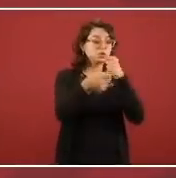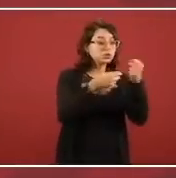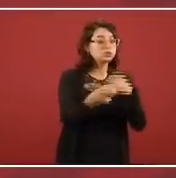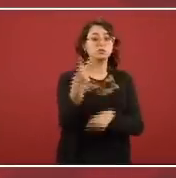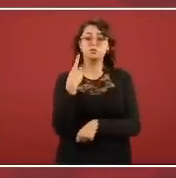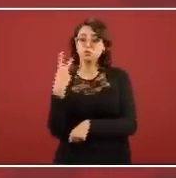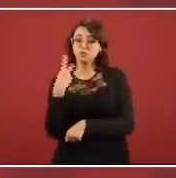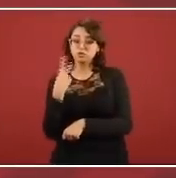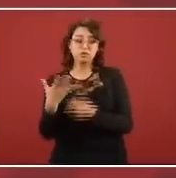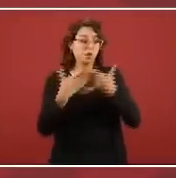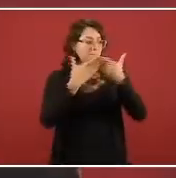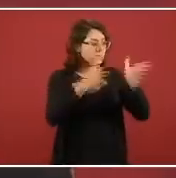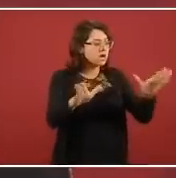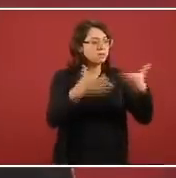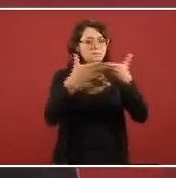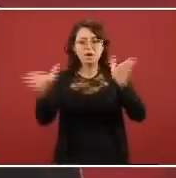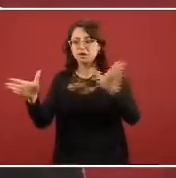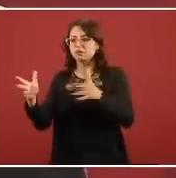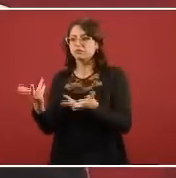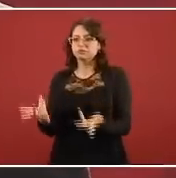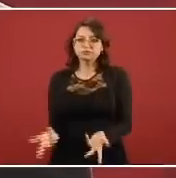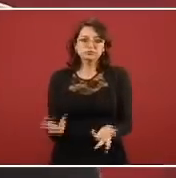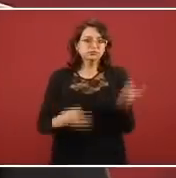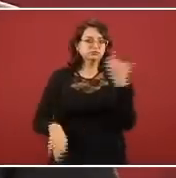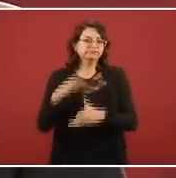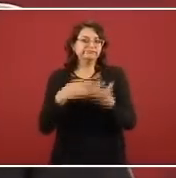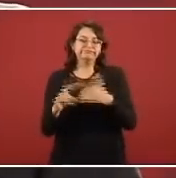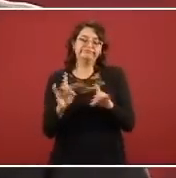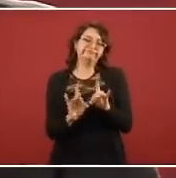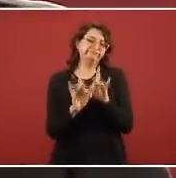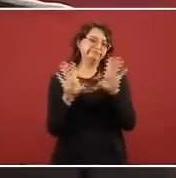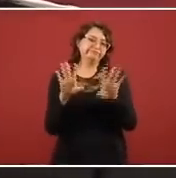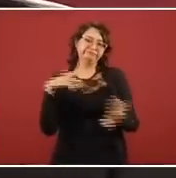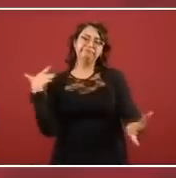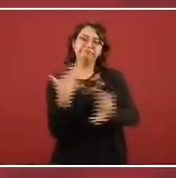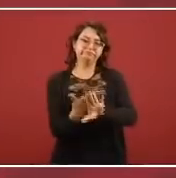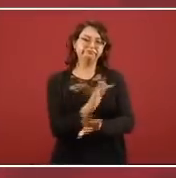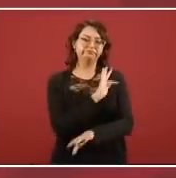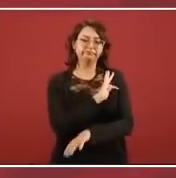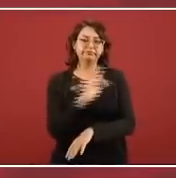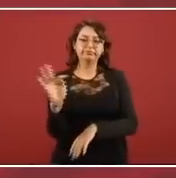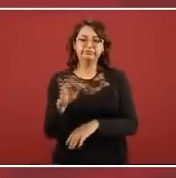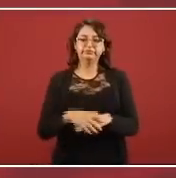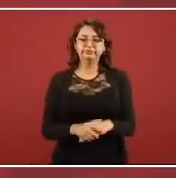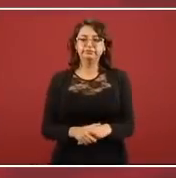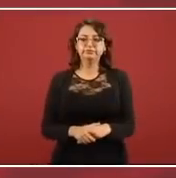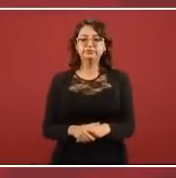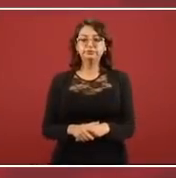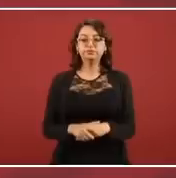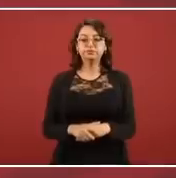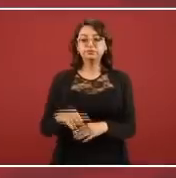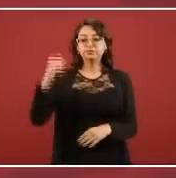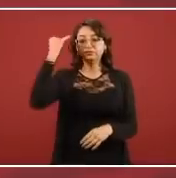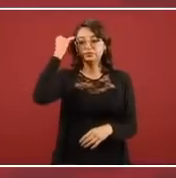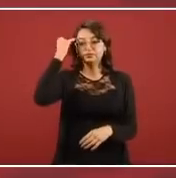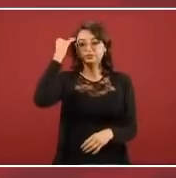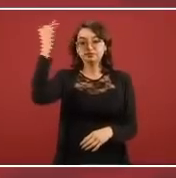político, todos. Imagínense si a mí me